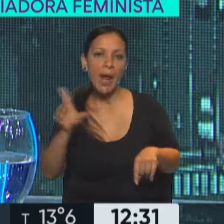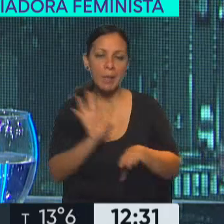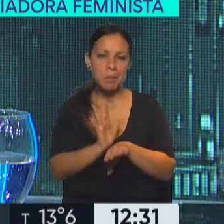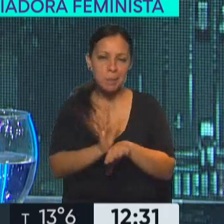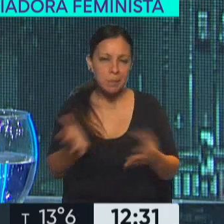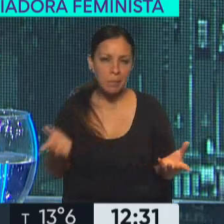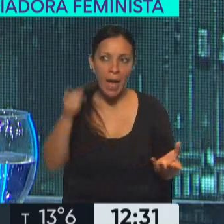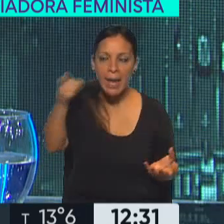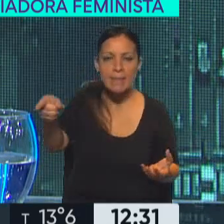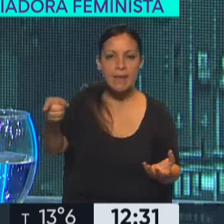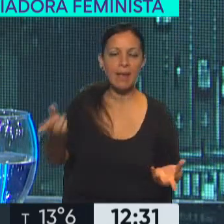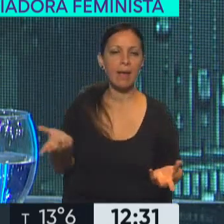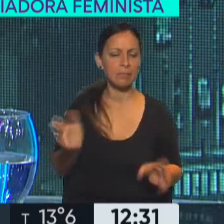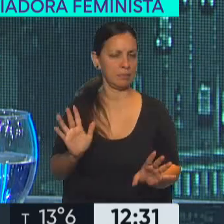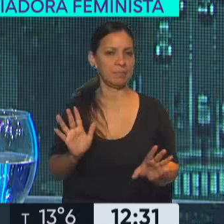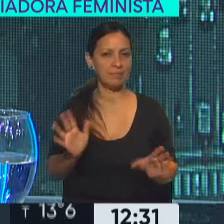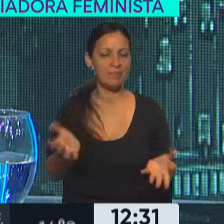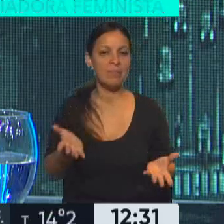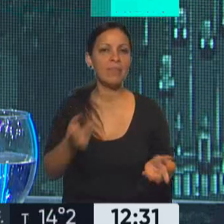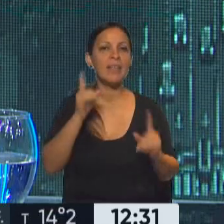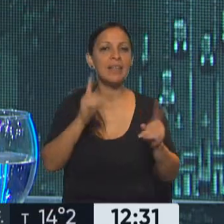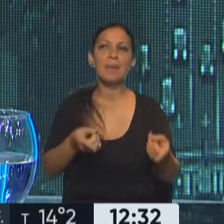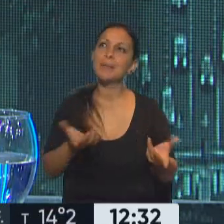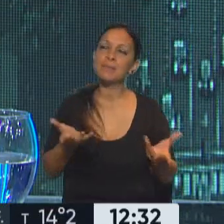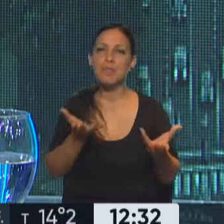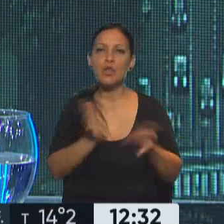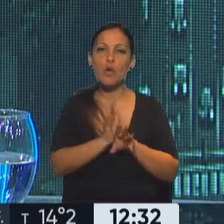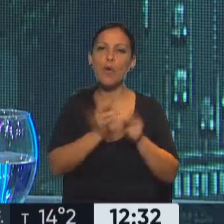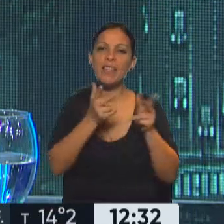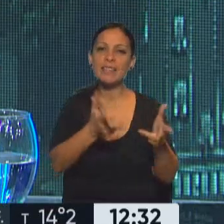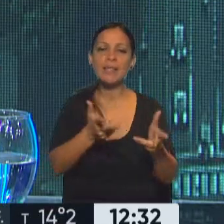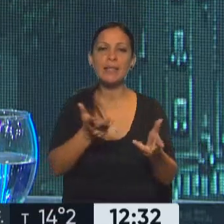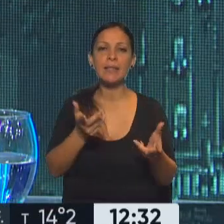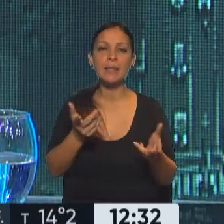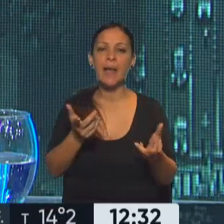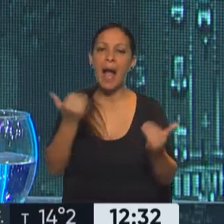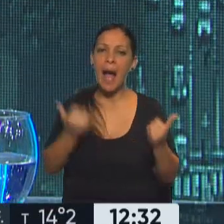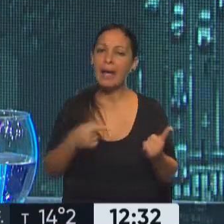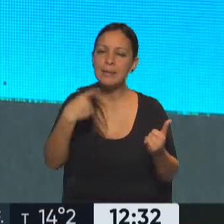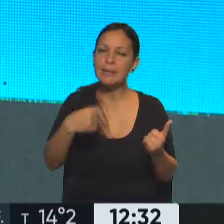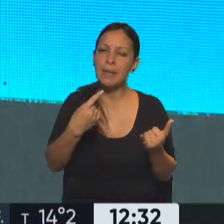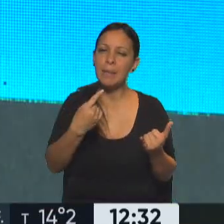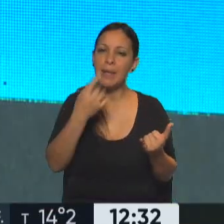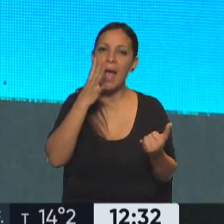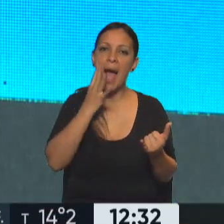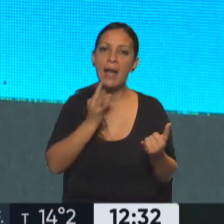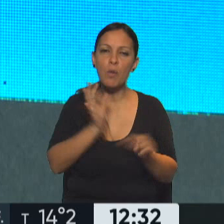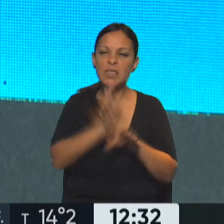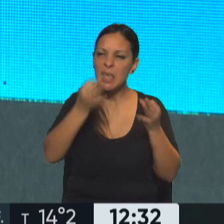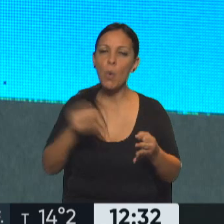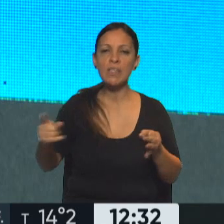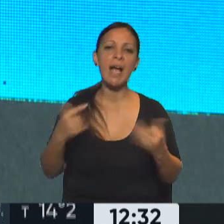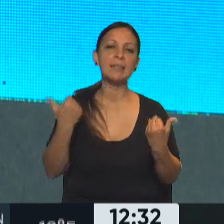de impedir el, ¿cómo decirlo?, el desmadre. Hay algo que se va a hacer